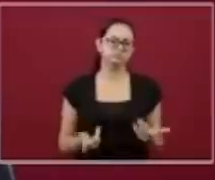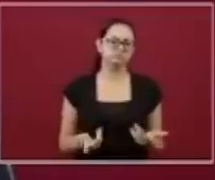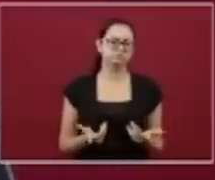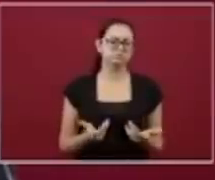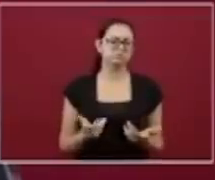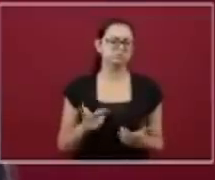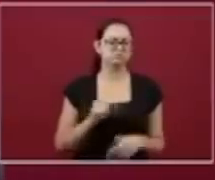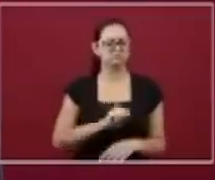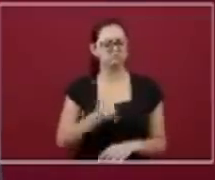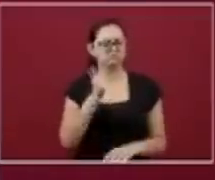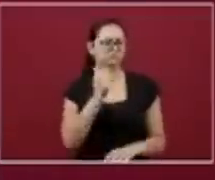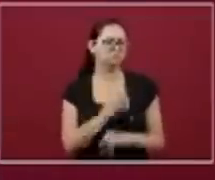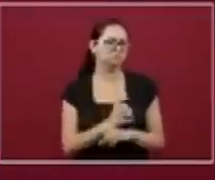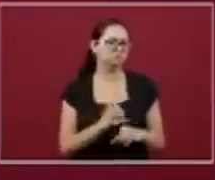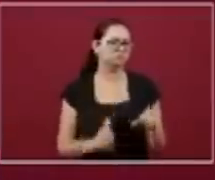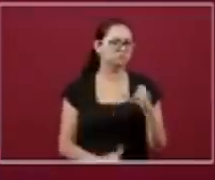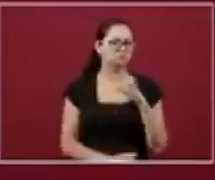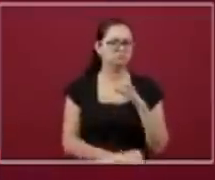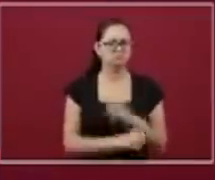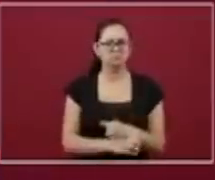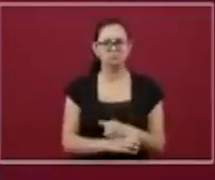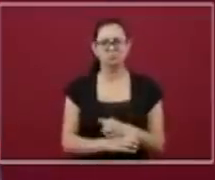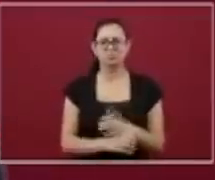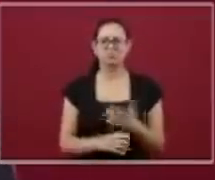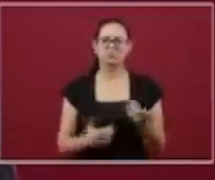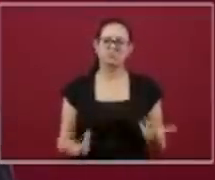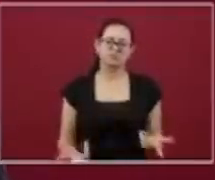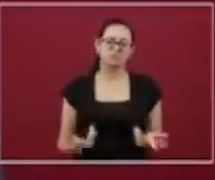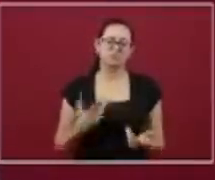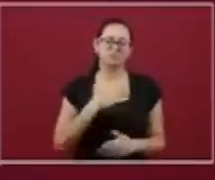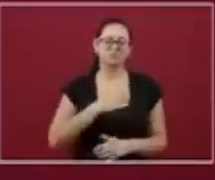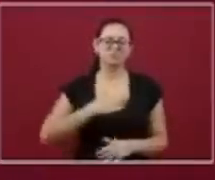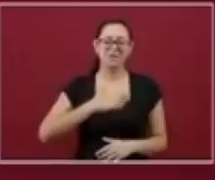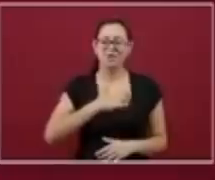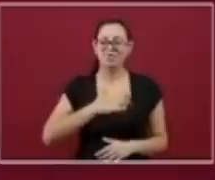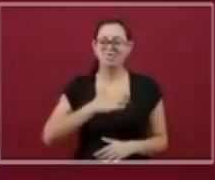pues tengo la dicha, la fortuna